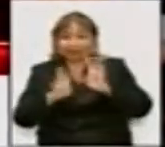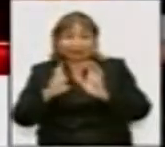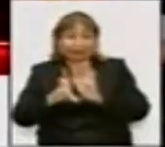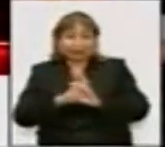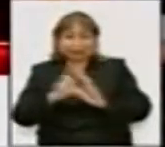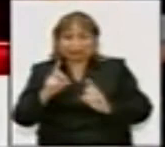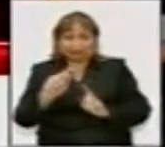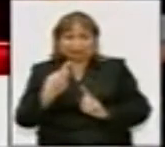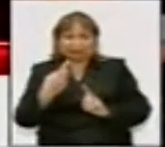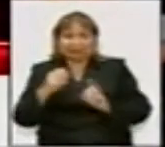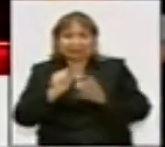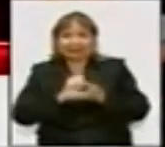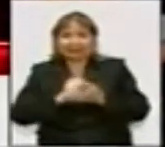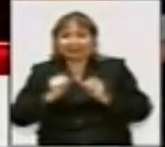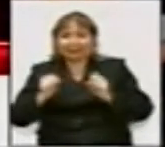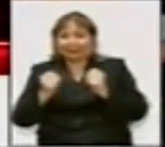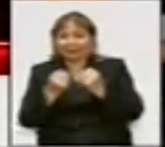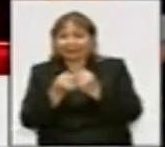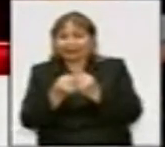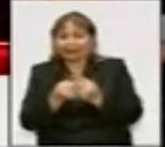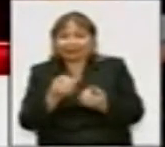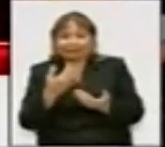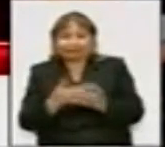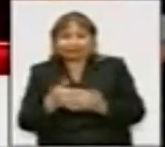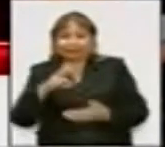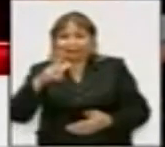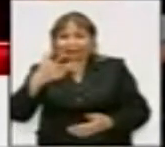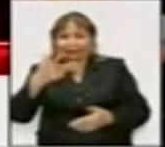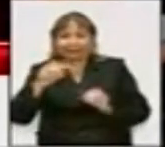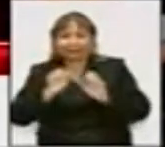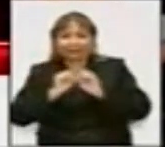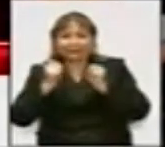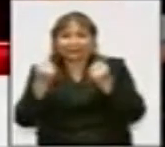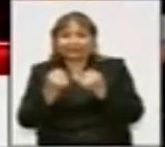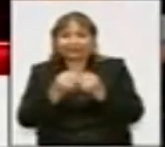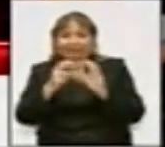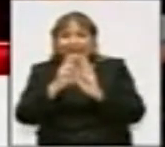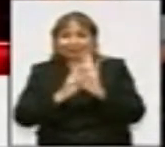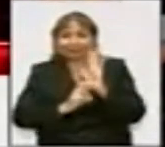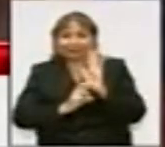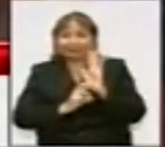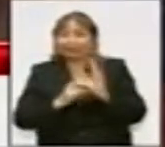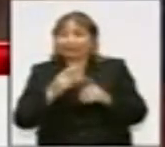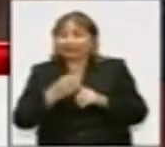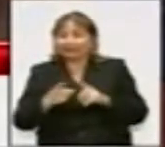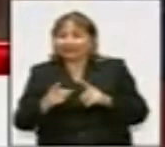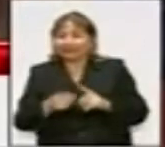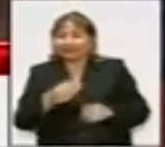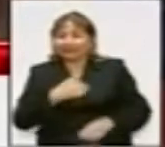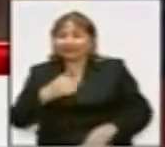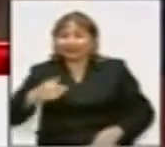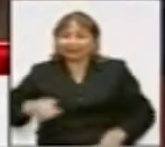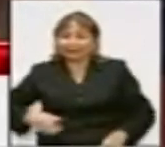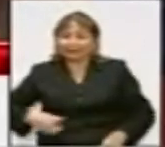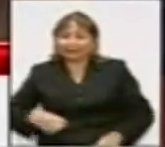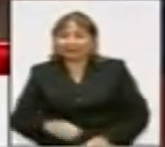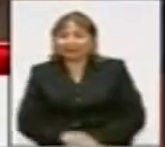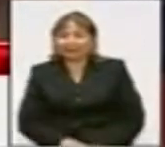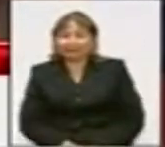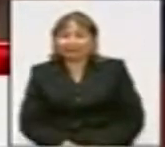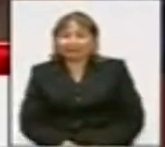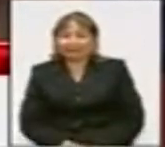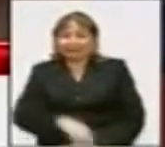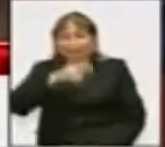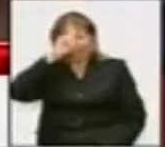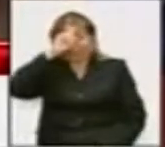sesión que tenemos para este proyecto ya es la tercera sesión que tenemos para este proyecto sin embargo el presidente de la